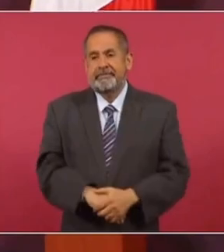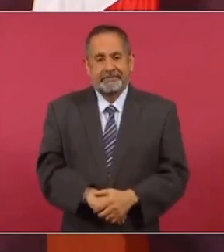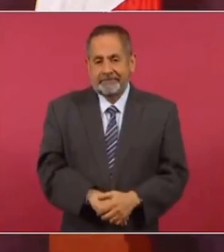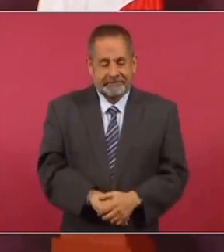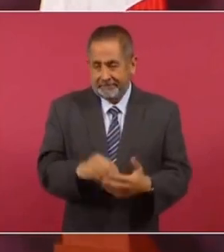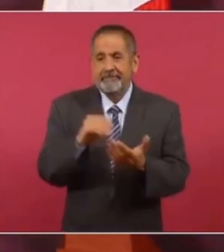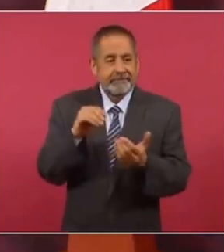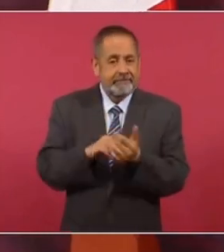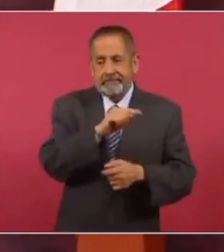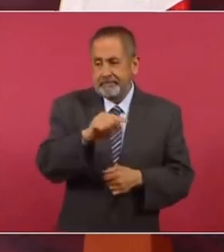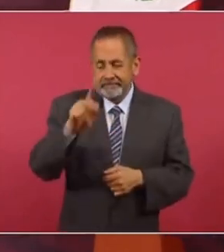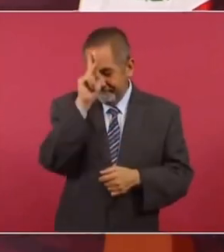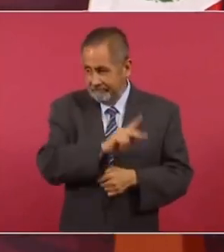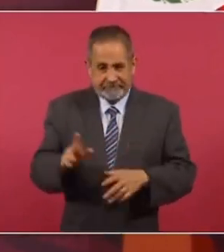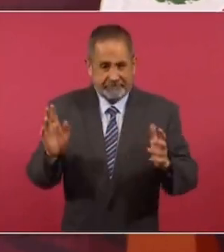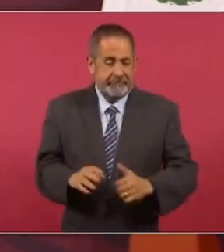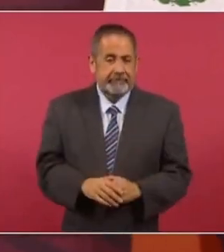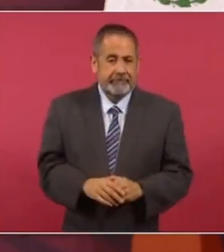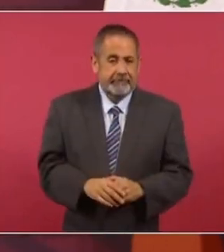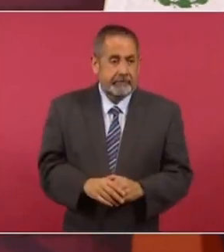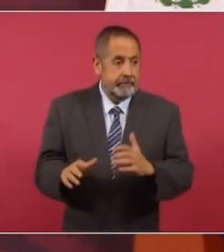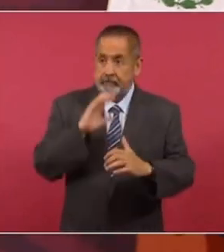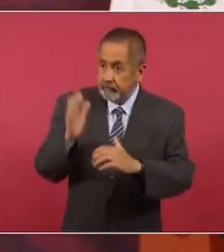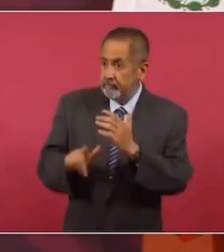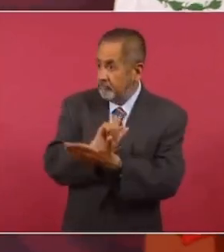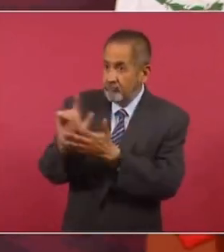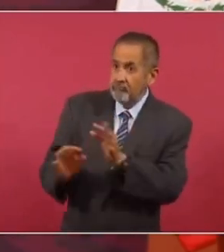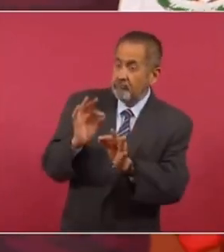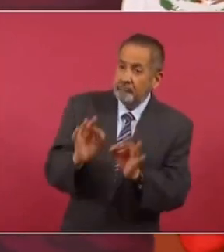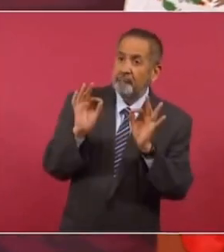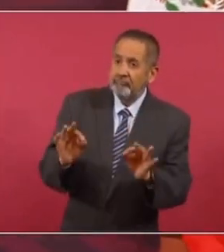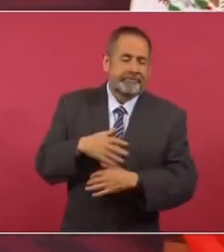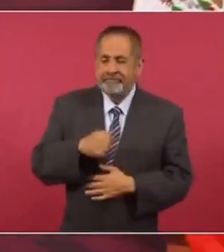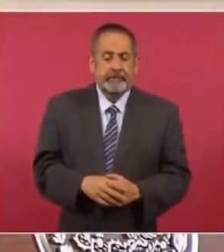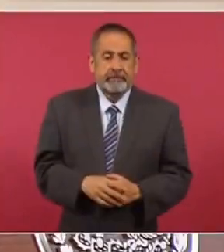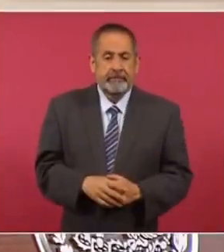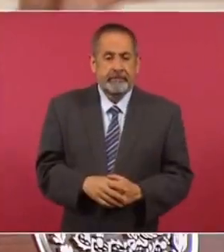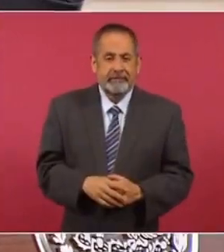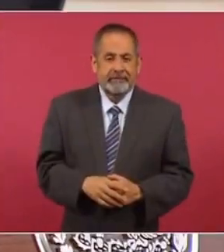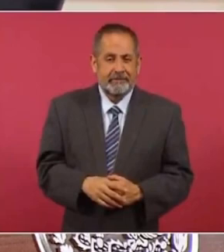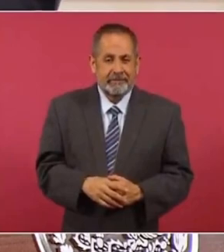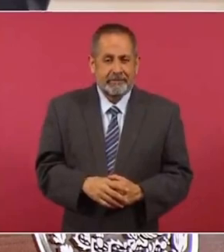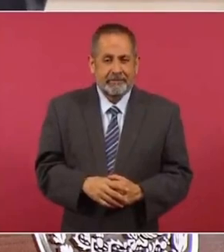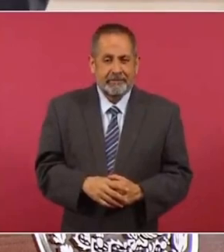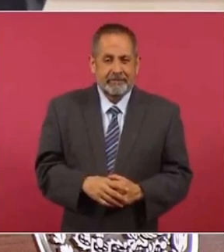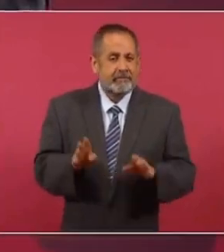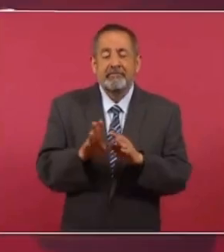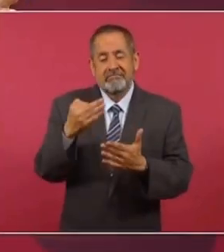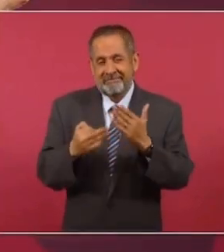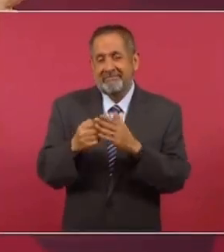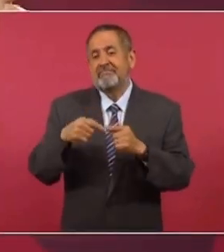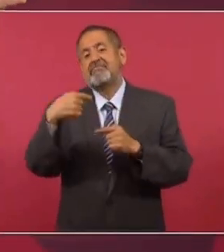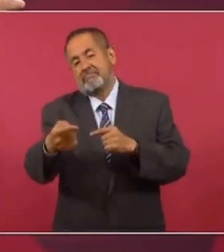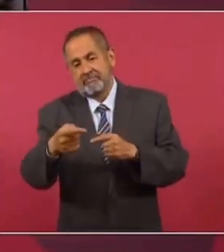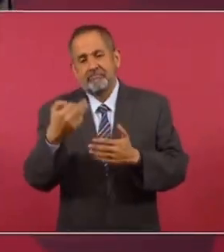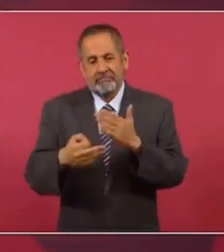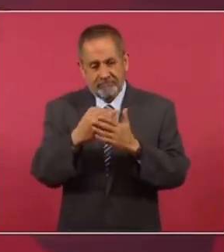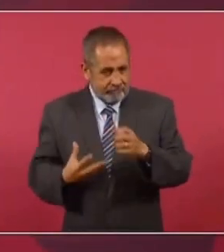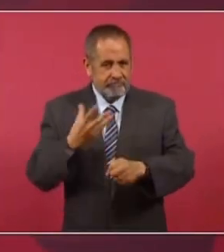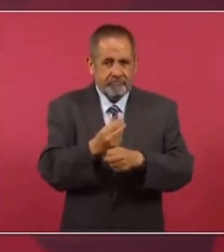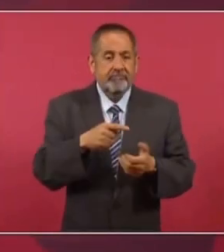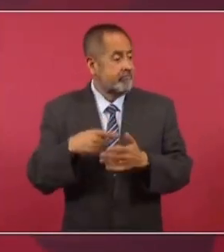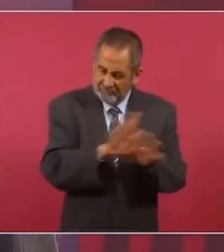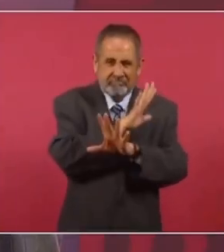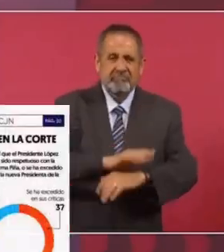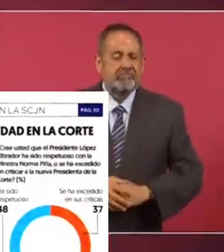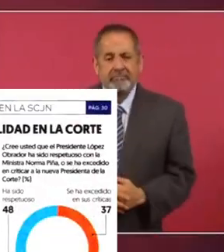y todavía no se termina de limpiar. Sobre todo está como asignatura pendiente la reforma al